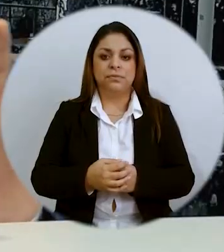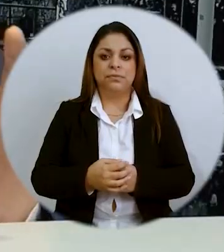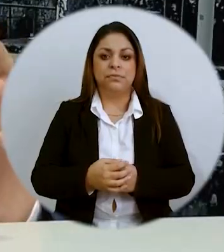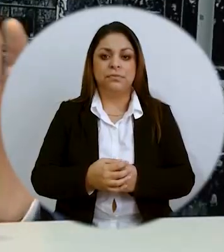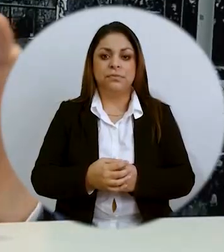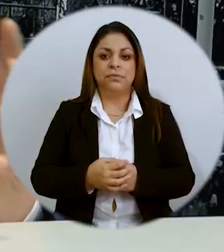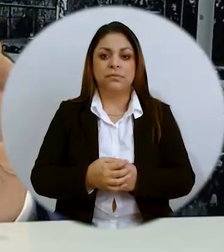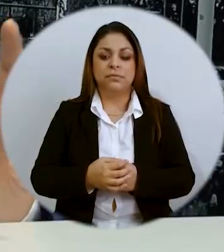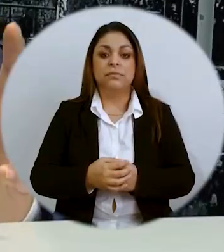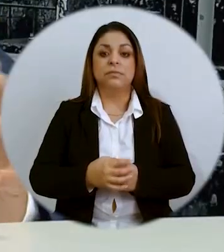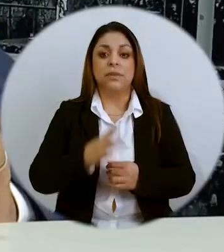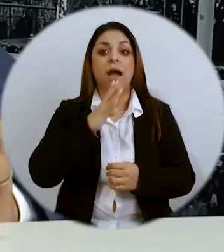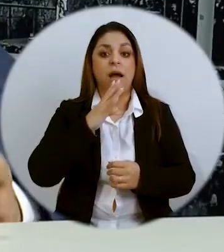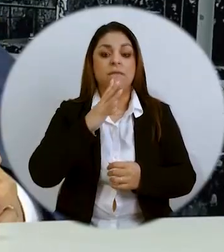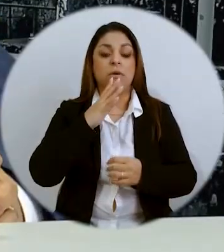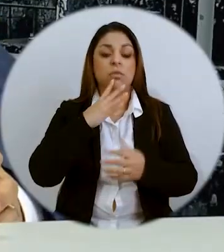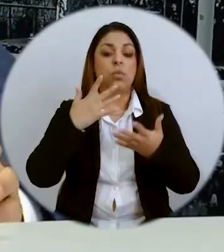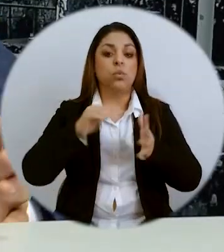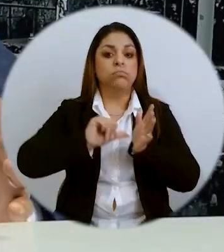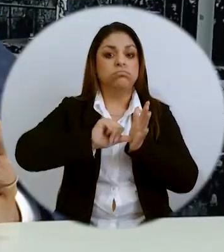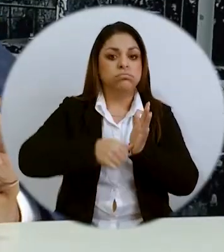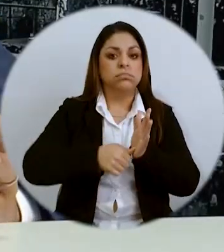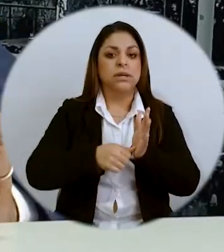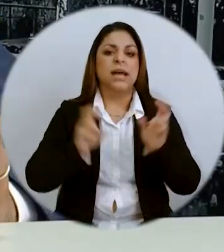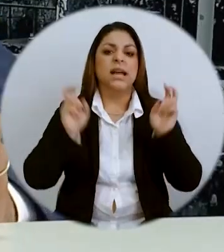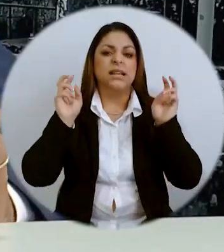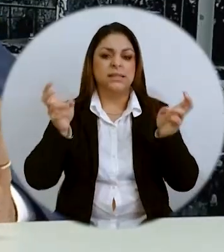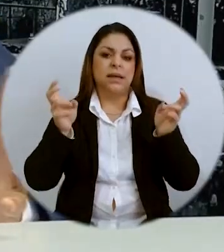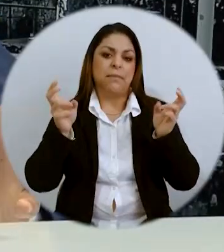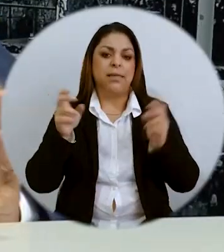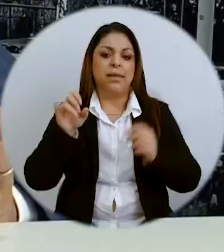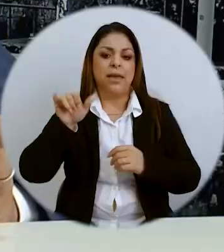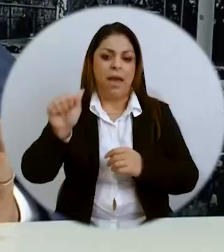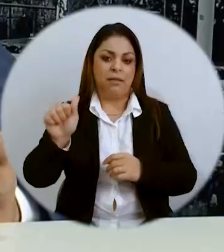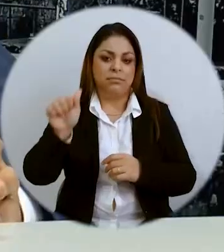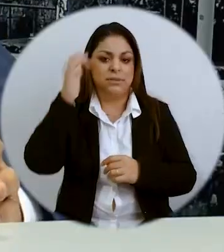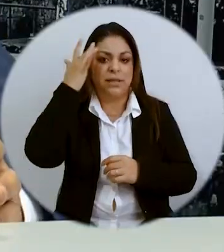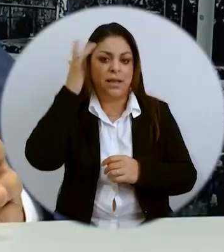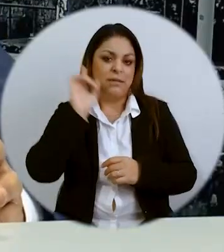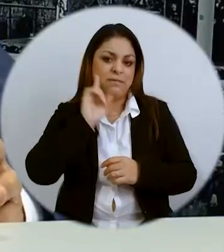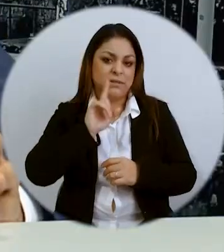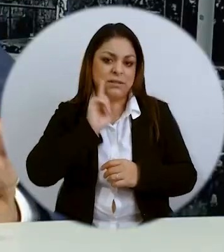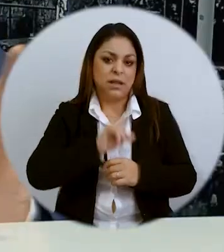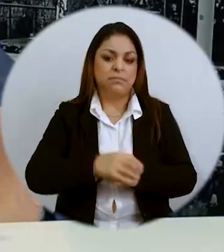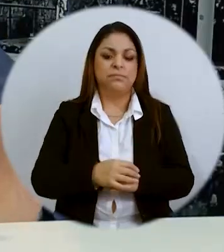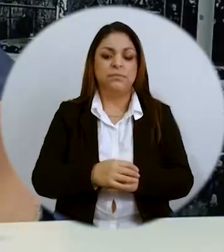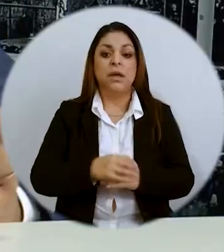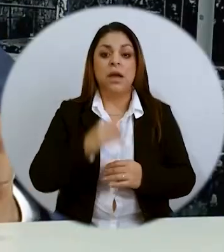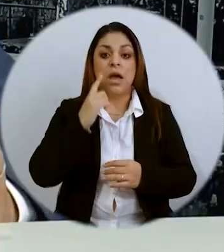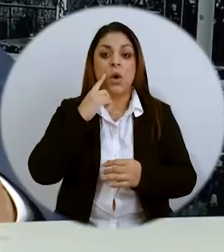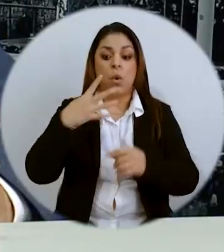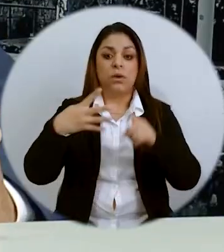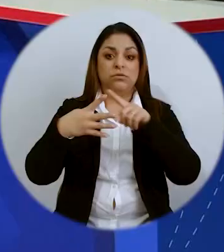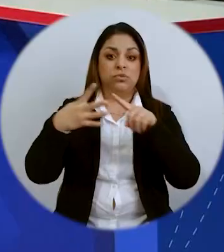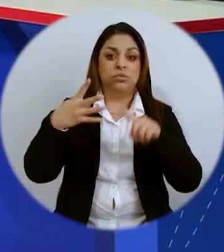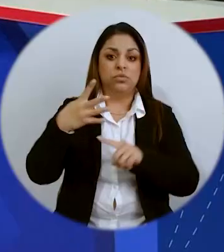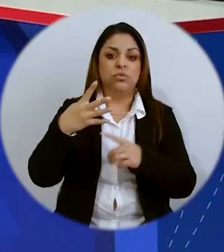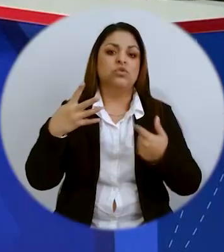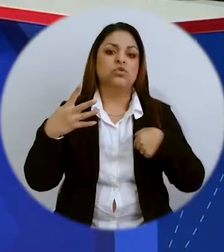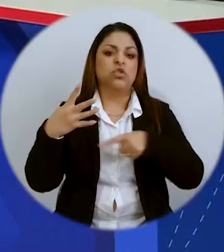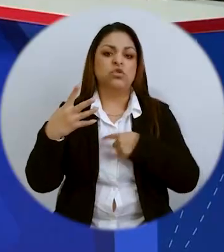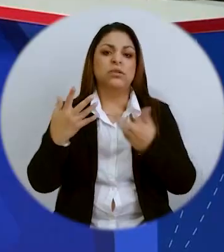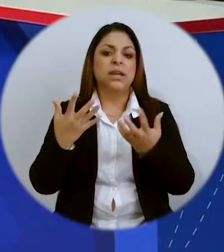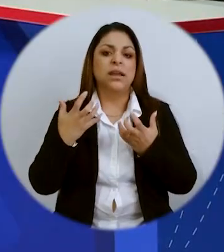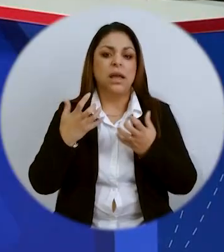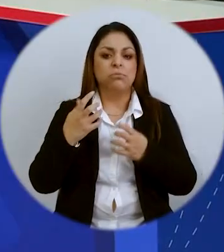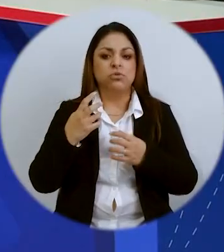inicialmente o de forma bastante preliminar las cuestiones de la inteligencia artificial. Con esto, fundamentalmente, lo que queríamos